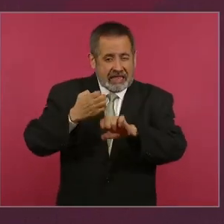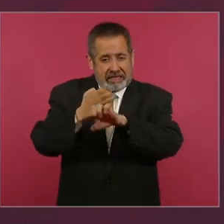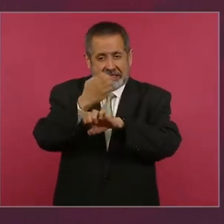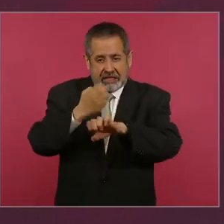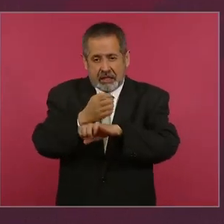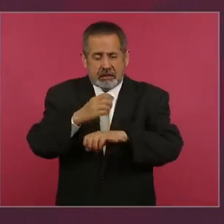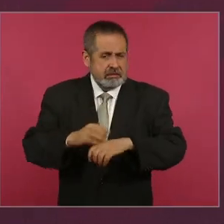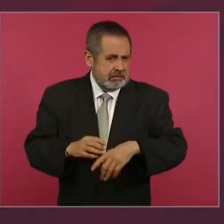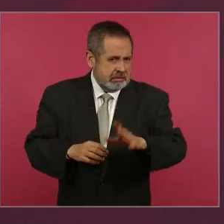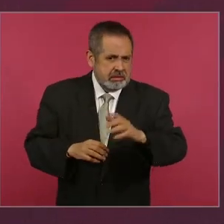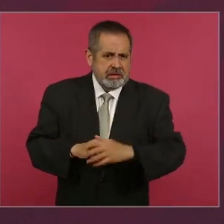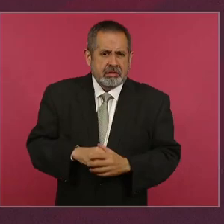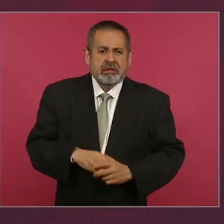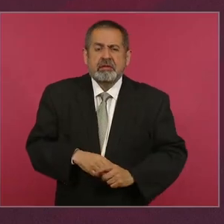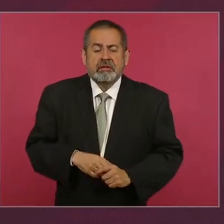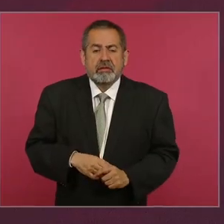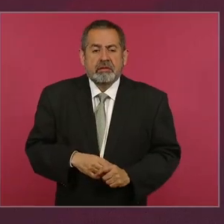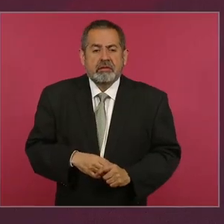llevaban